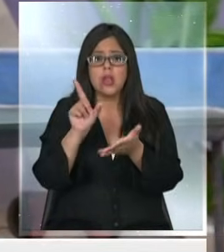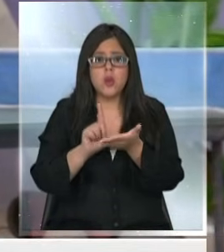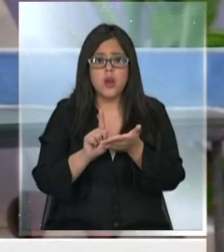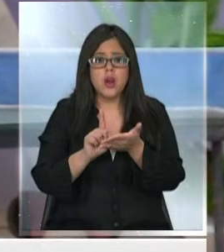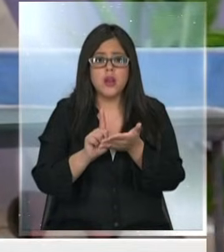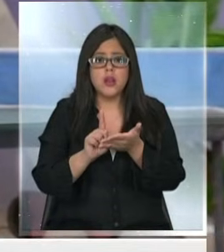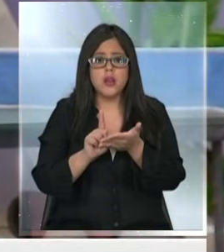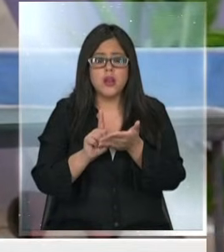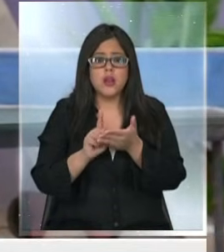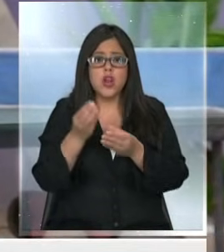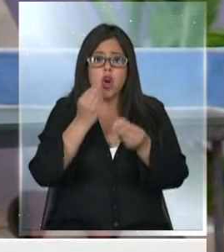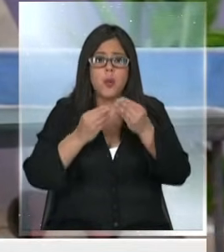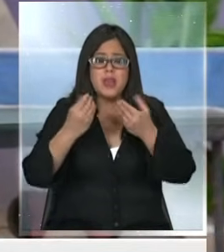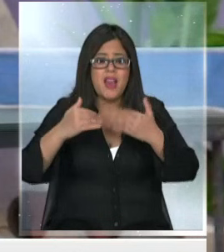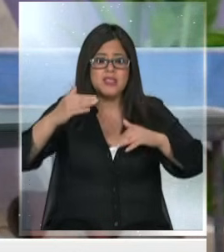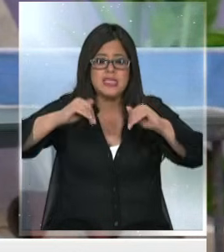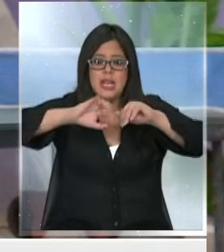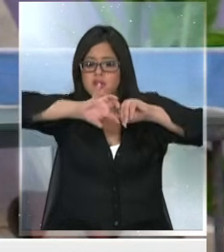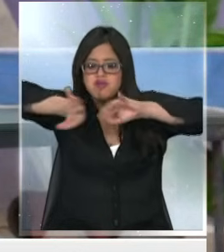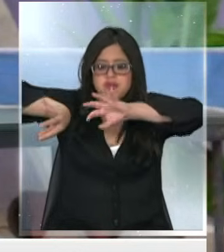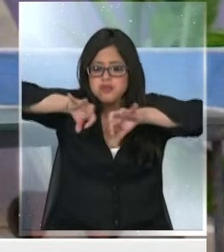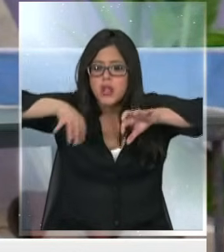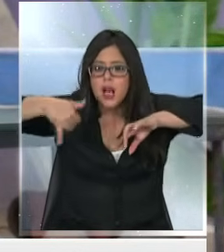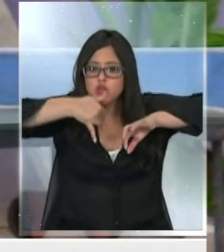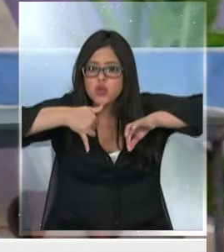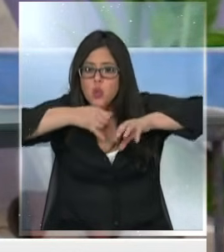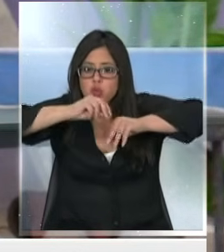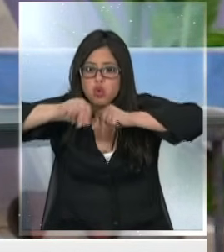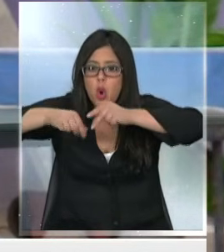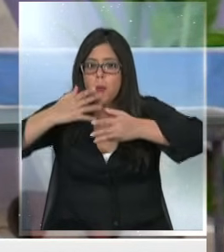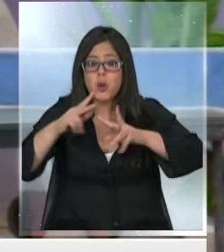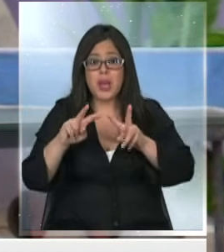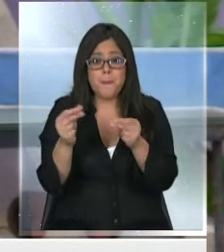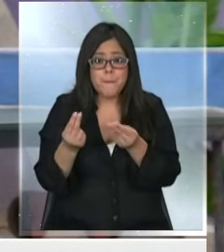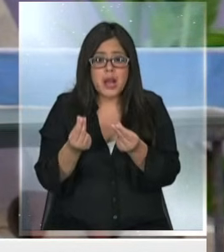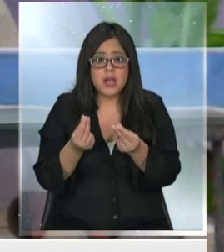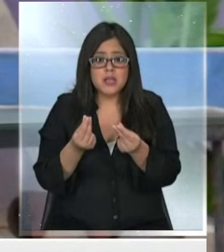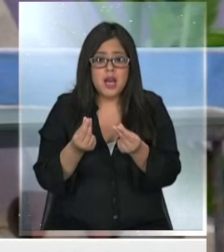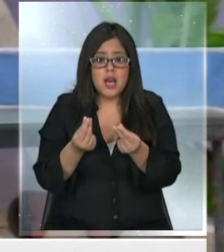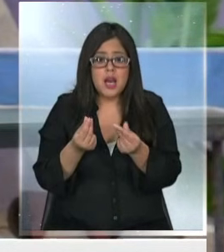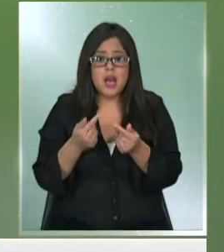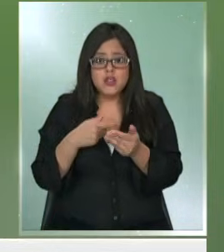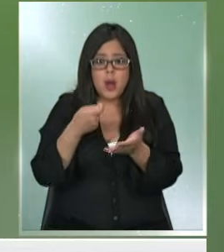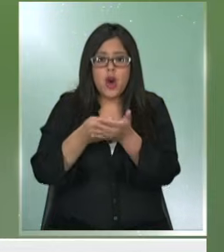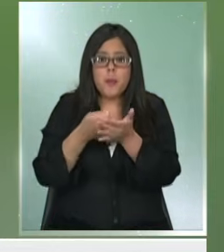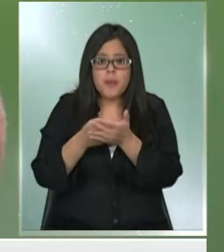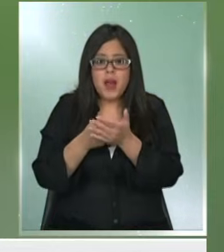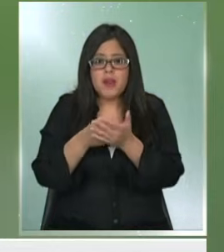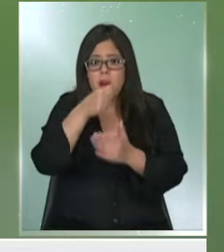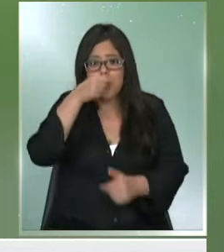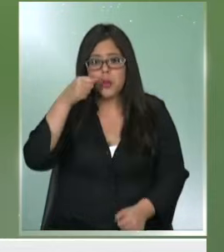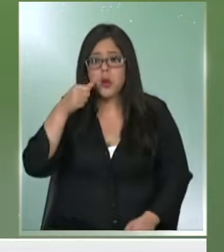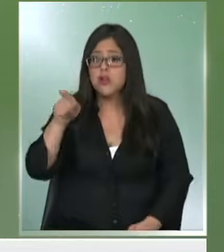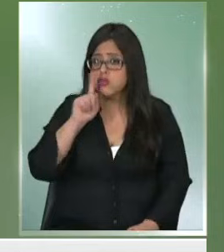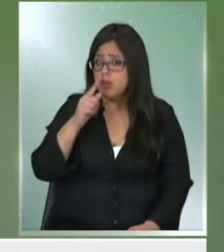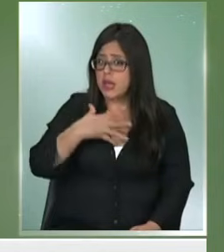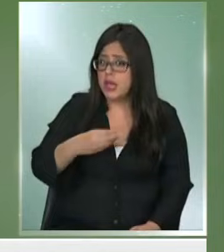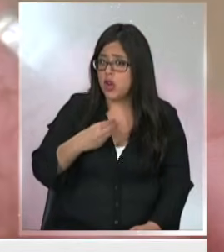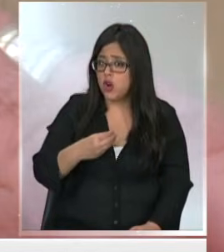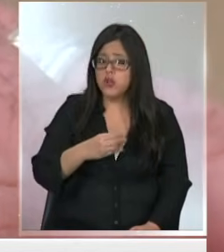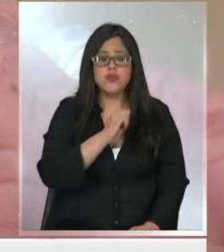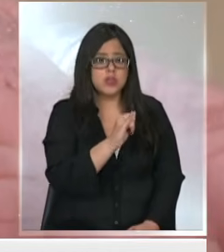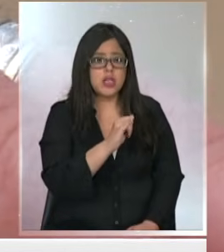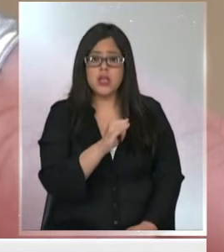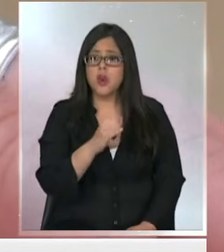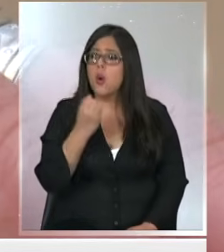comer de un tarro de basura. Porque el dinero que tenía me lo consumió. ¿Tienes hijos? Sí, tengo hijos. ¿Cuántos hijos